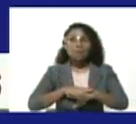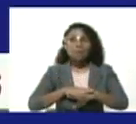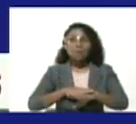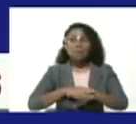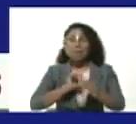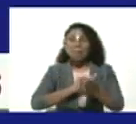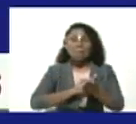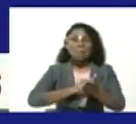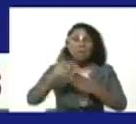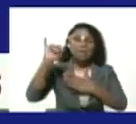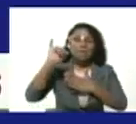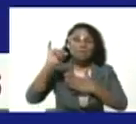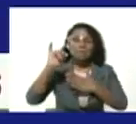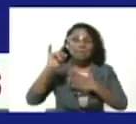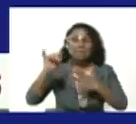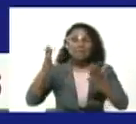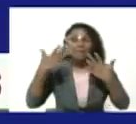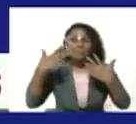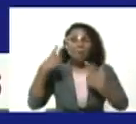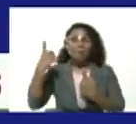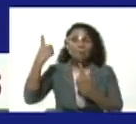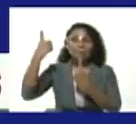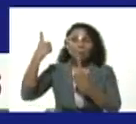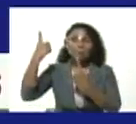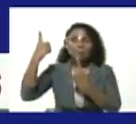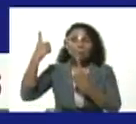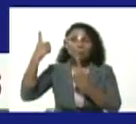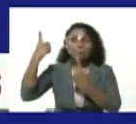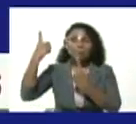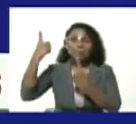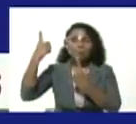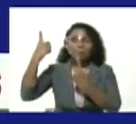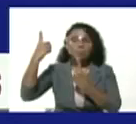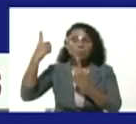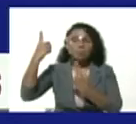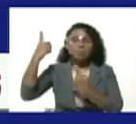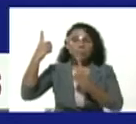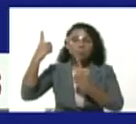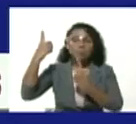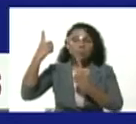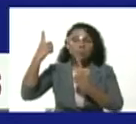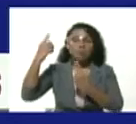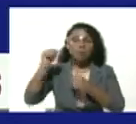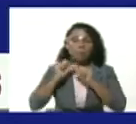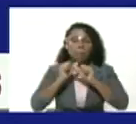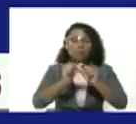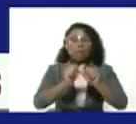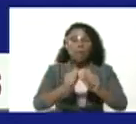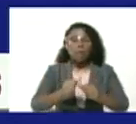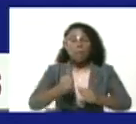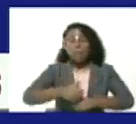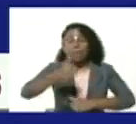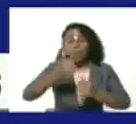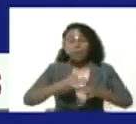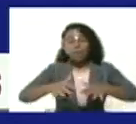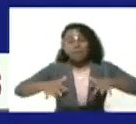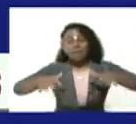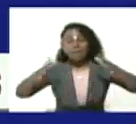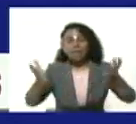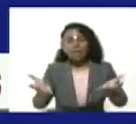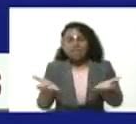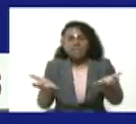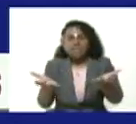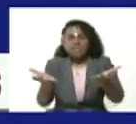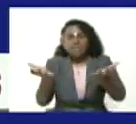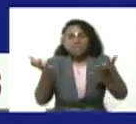máximas temperaturas del cambio climático. Es decir, a medida que tengamos una mayor evaporación, las precipitaciones